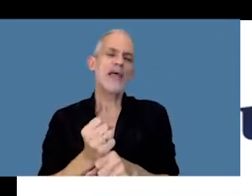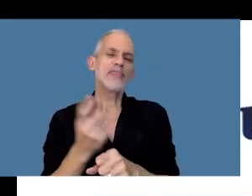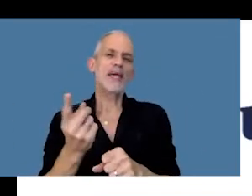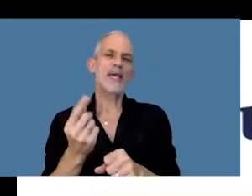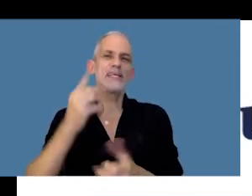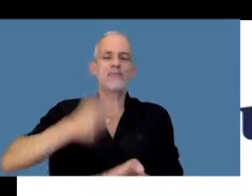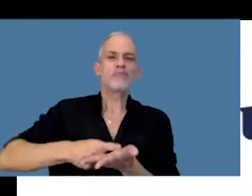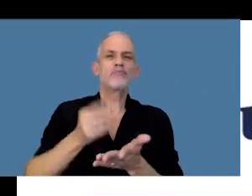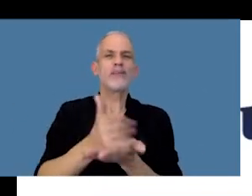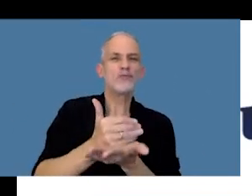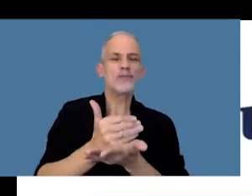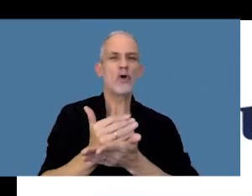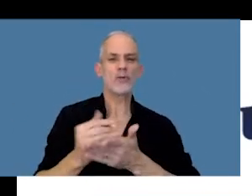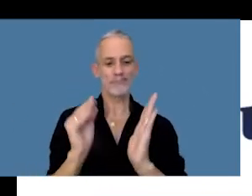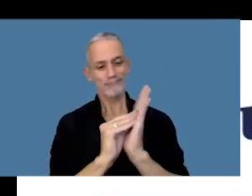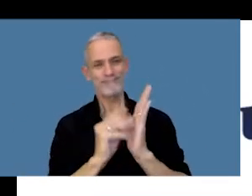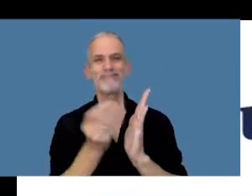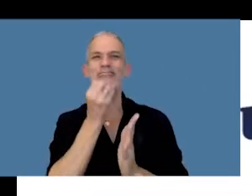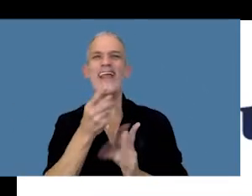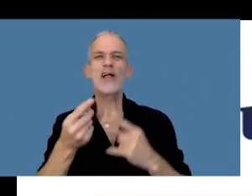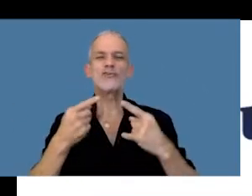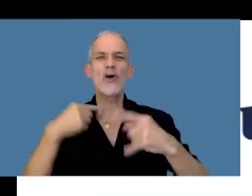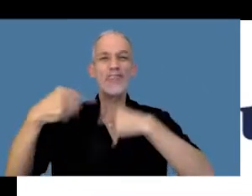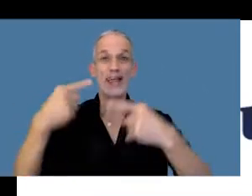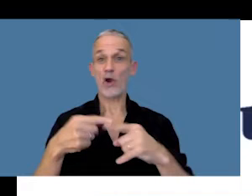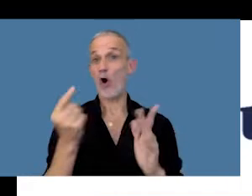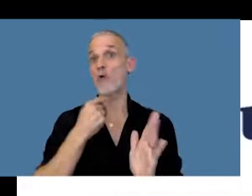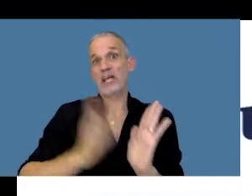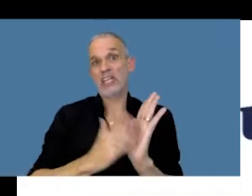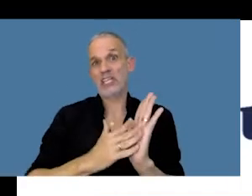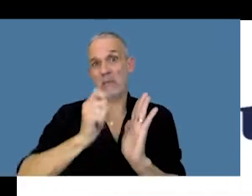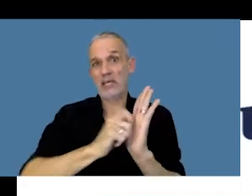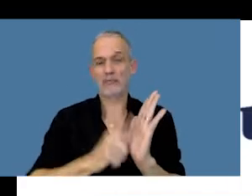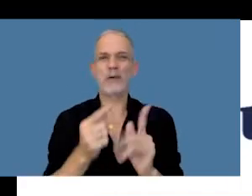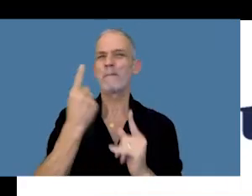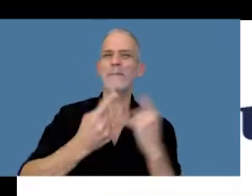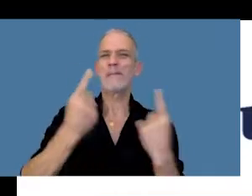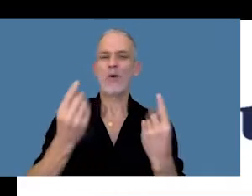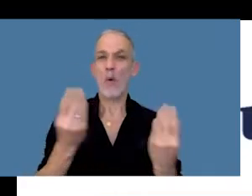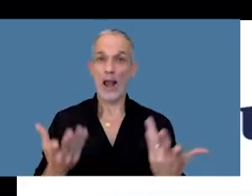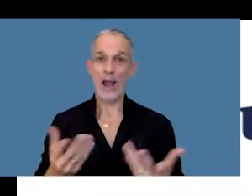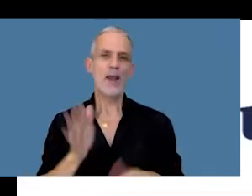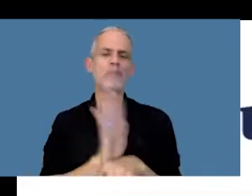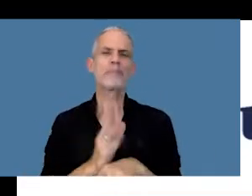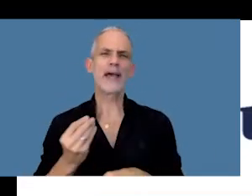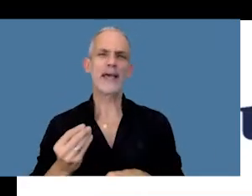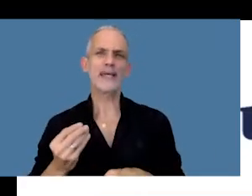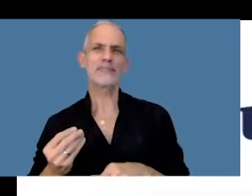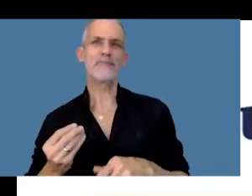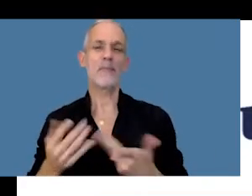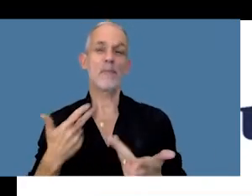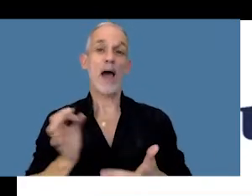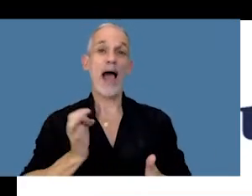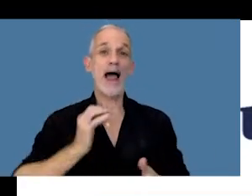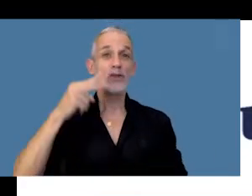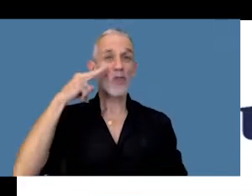la declaratoria de herederos o se apruebe el testamento, lo que fuera anterior. ¿Qué quiere decir eso? Que antes de